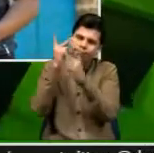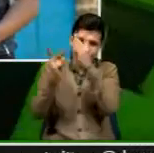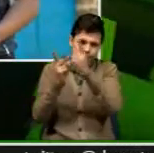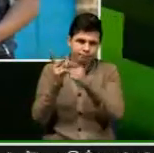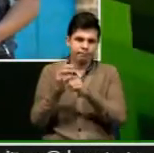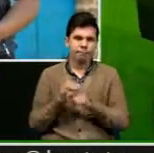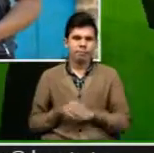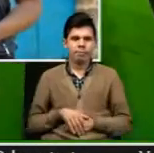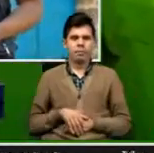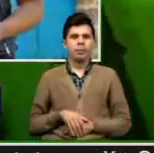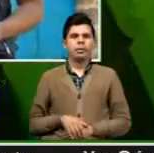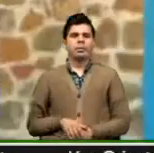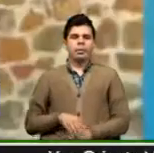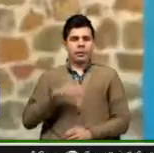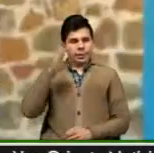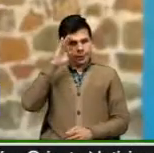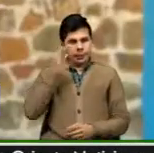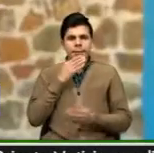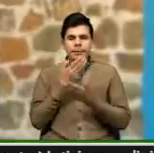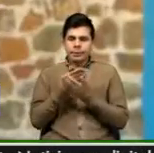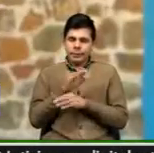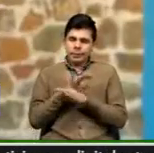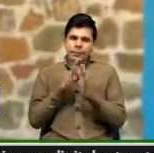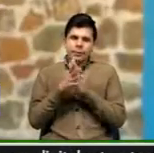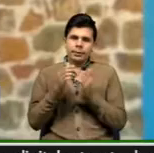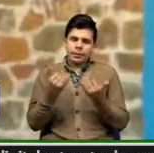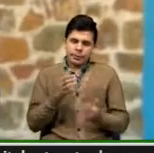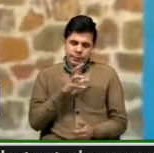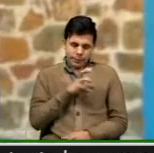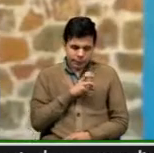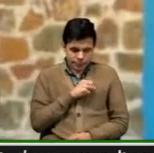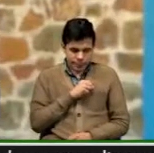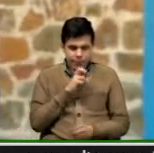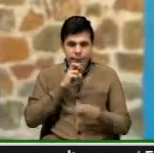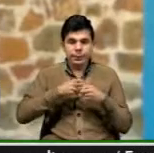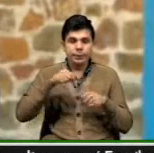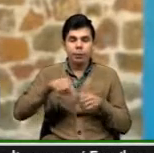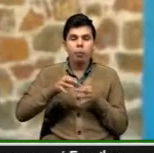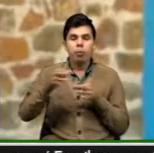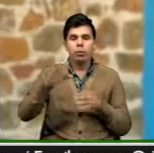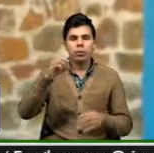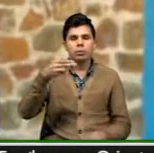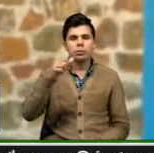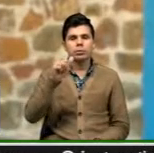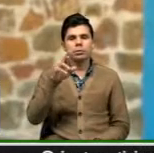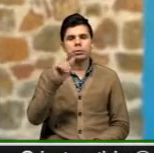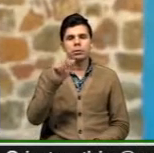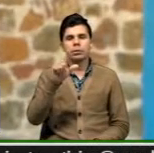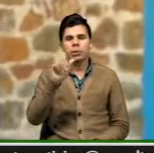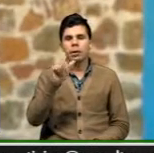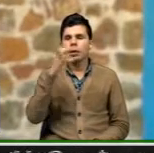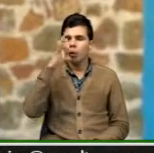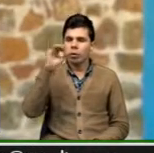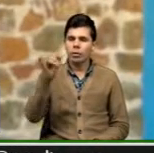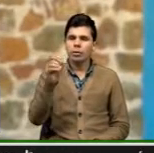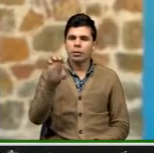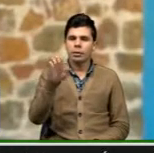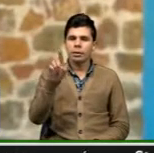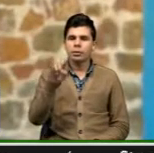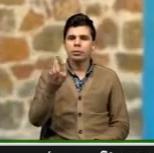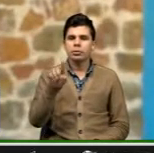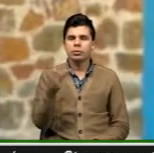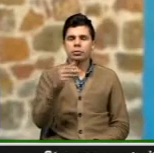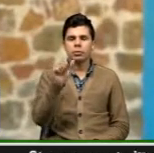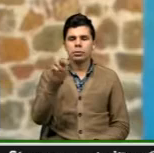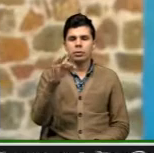hola muy buenas tardes y mucha tristeza y confusión es lo que se vive acá en el municipio de charalá por la pérdida de jesús antonio polo sandoval de